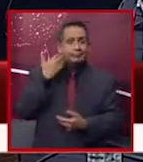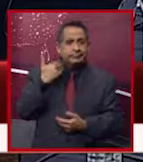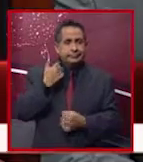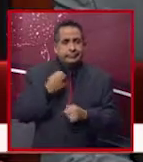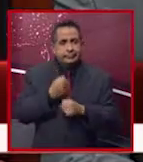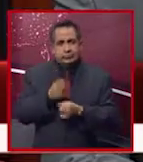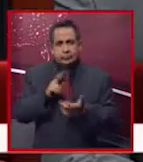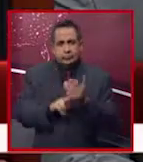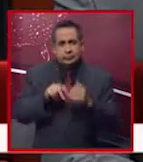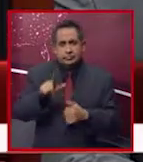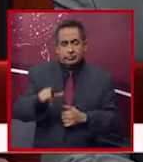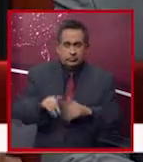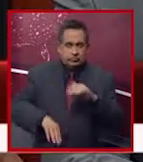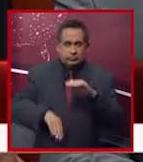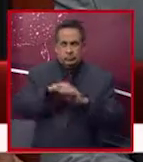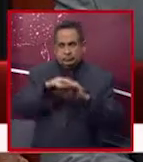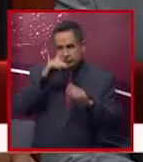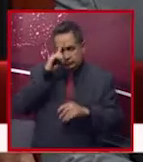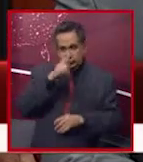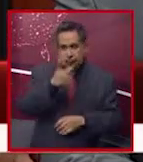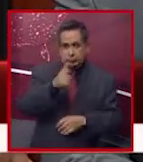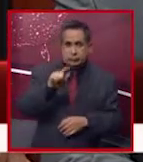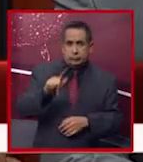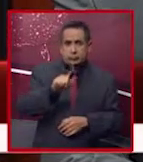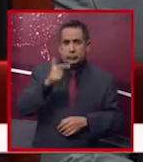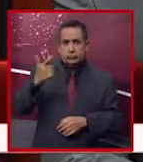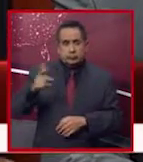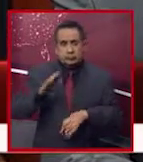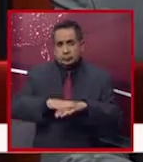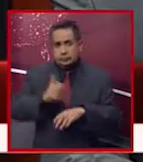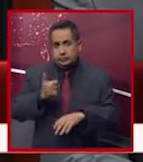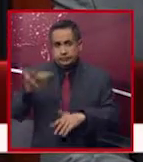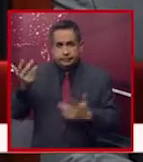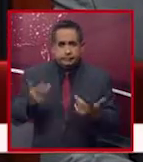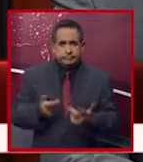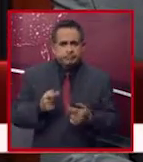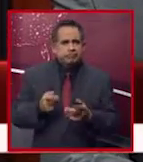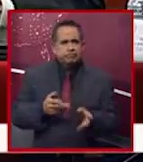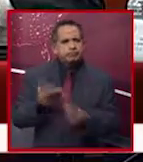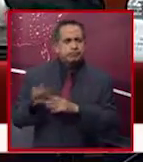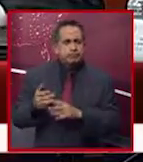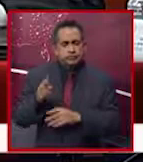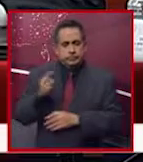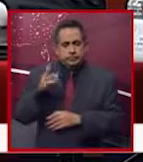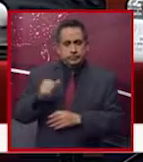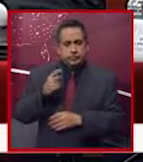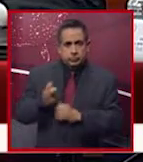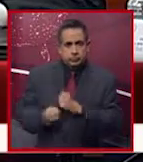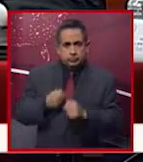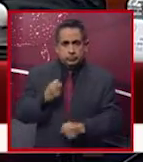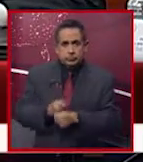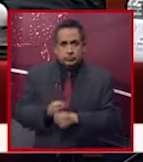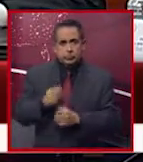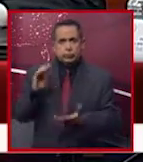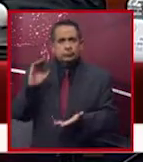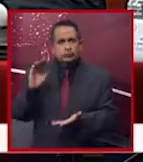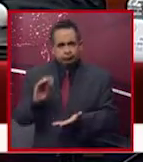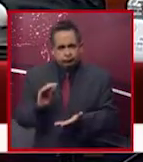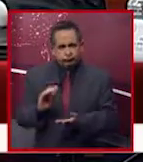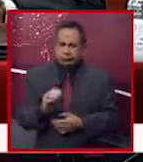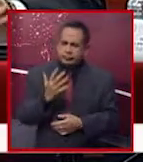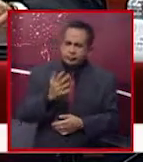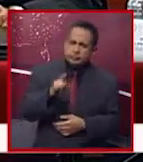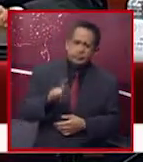2017 la inflación cerrara en 6.77, mientras que para la primera quincena de marzo de este año registra niveles